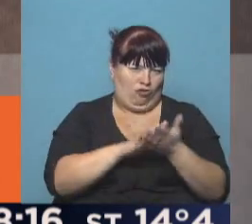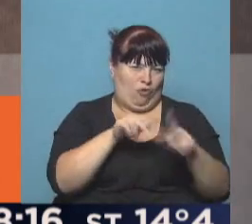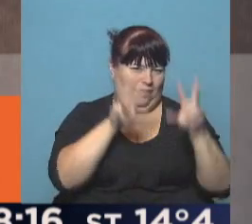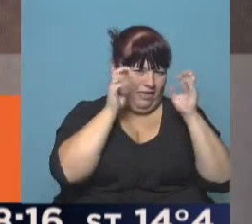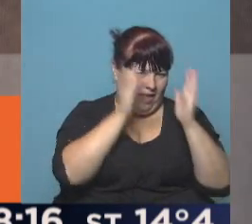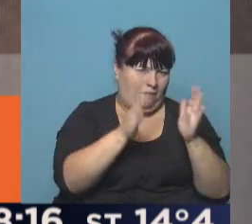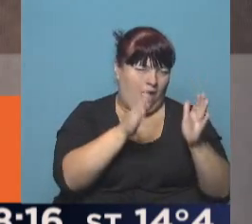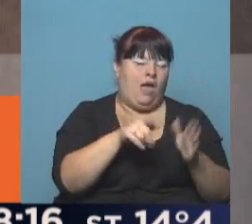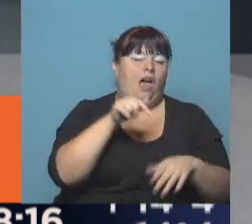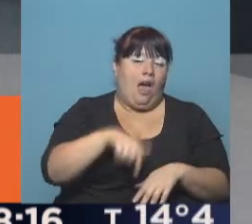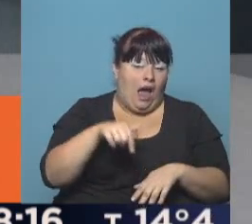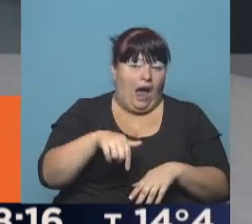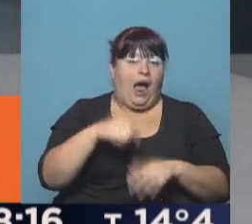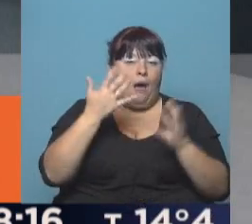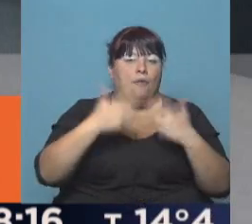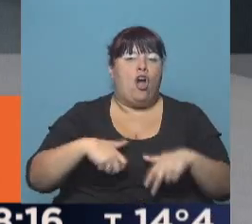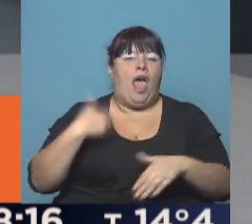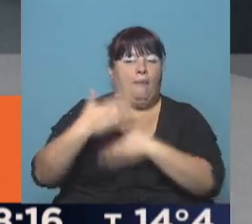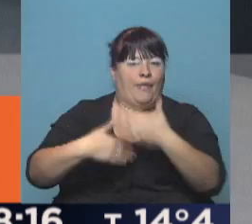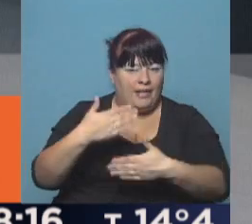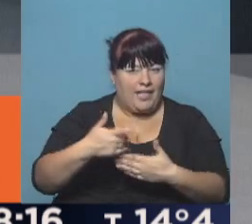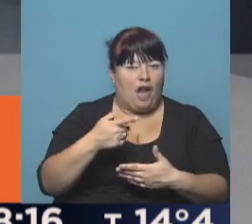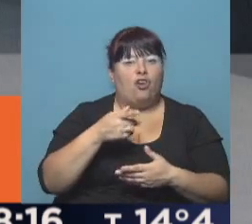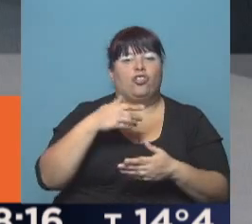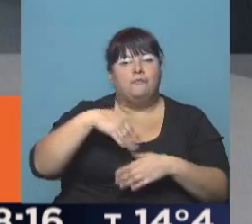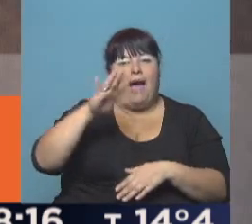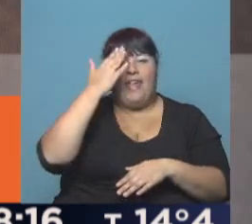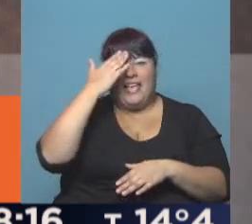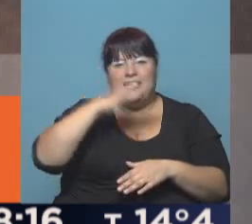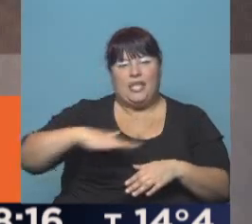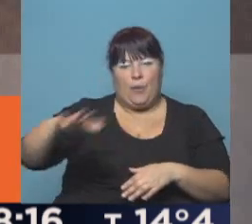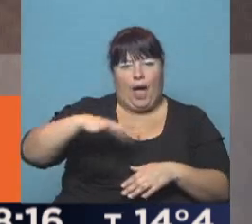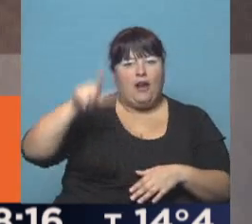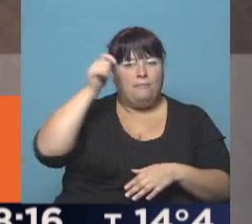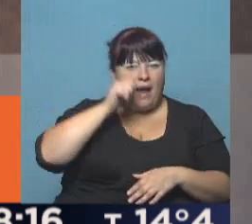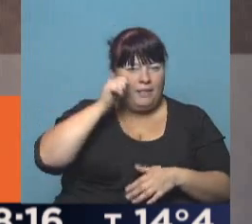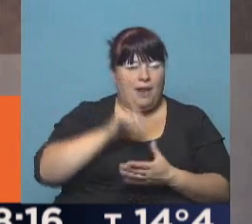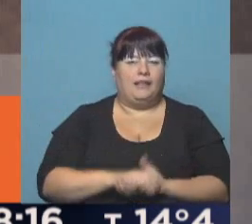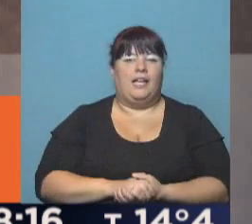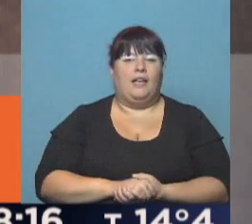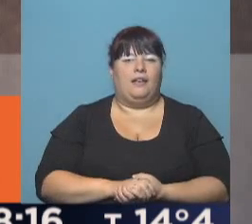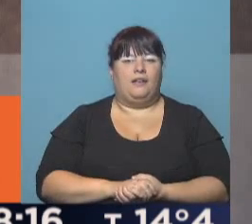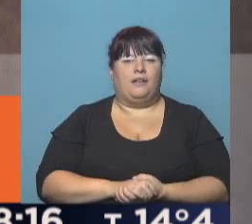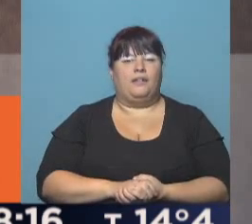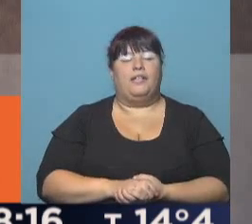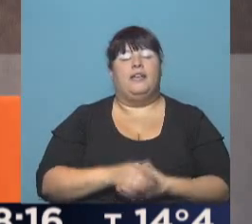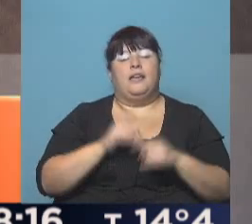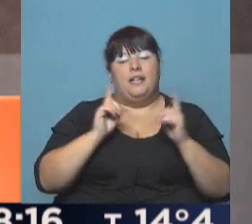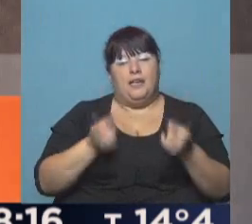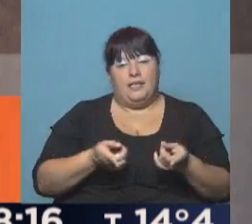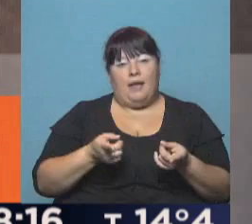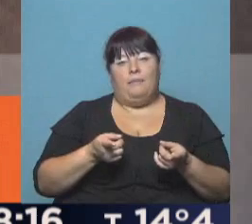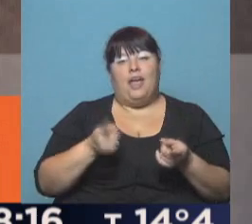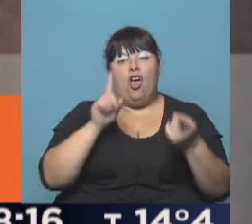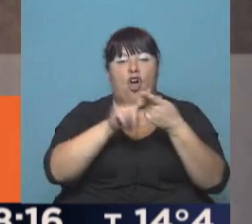y bueno hoy por hoy en un programa de desarrollo que está desembarcando en más de 15 barrios de mar del plata y donde el